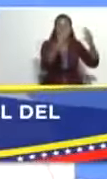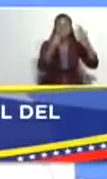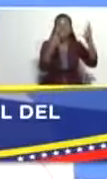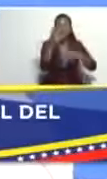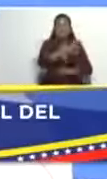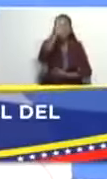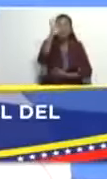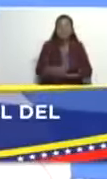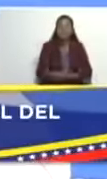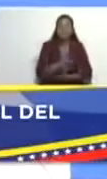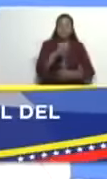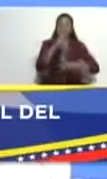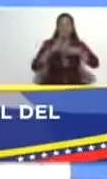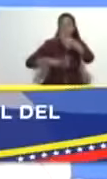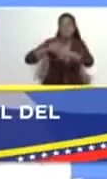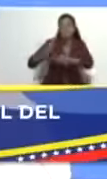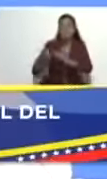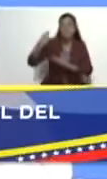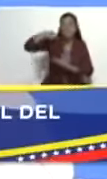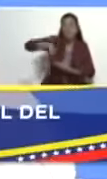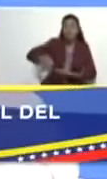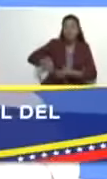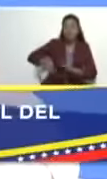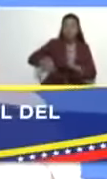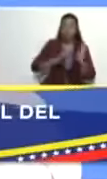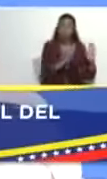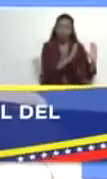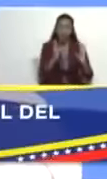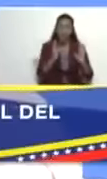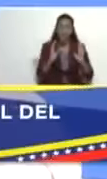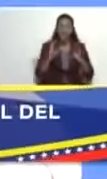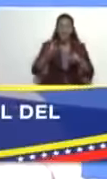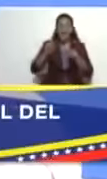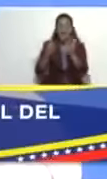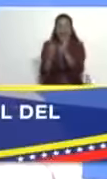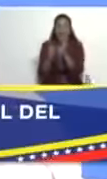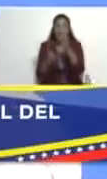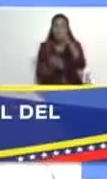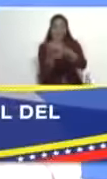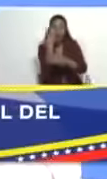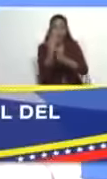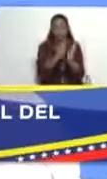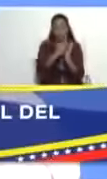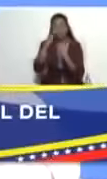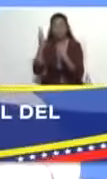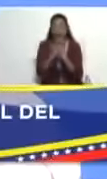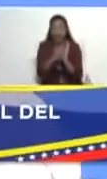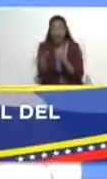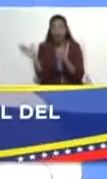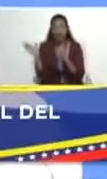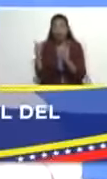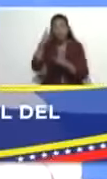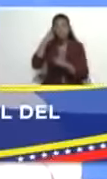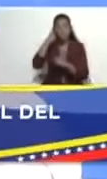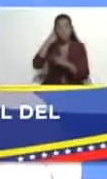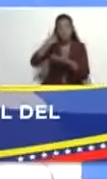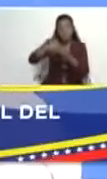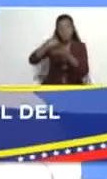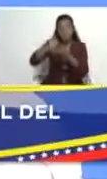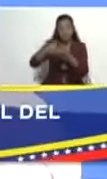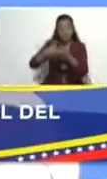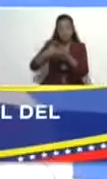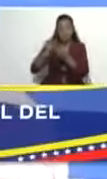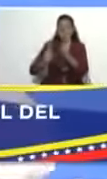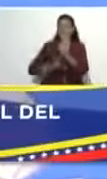86% del ingreso mínimo. Y el segundo semestre que viene, voy a estar pendiente para